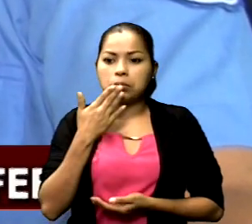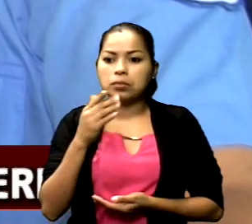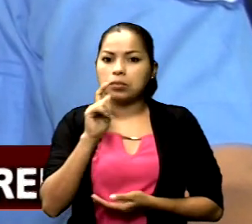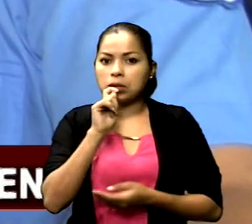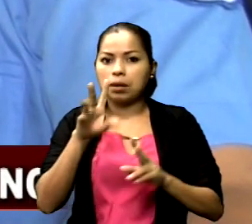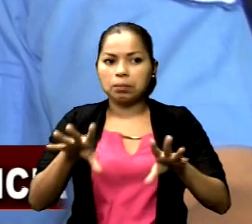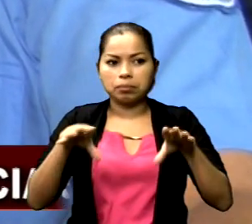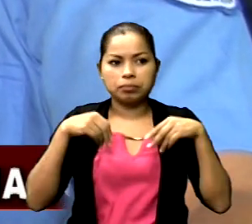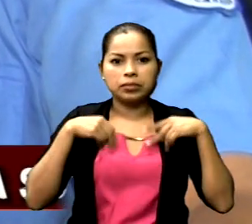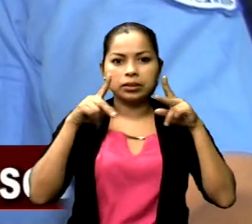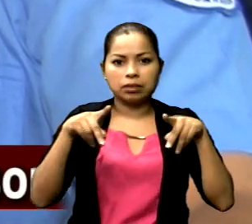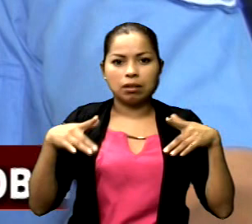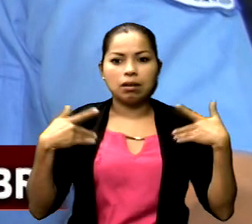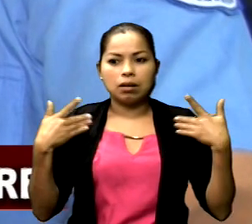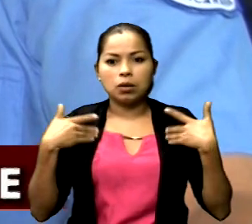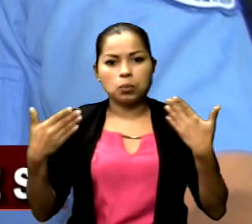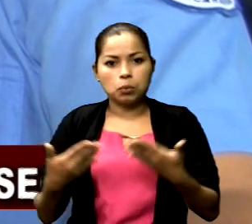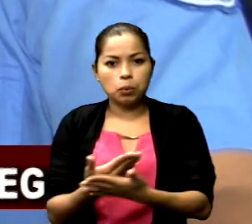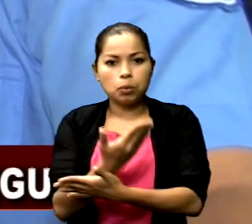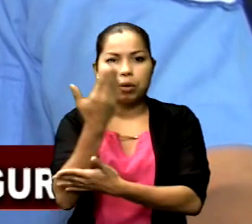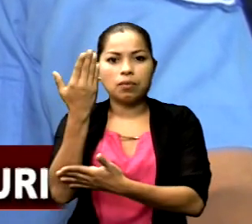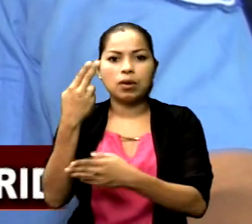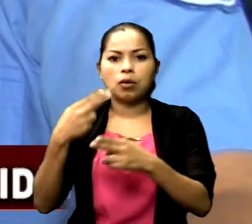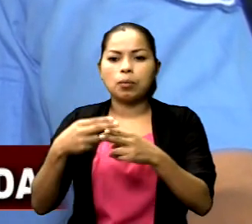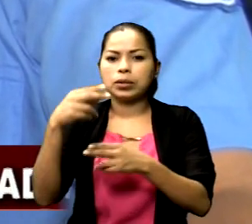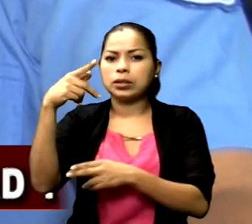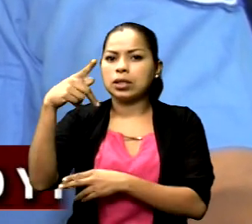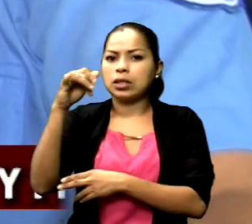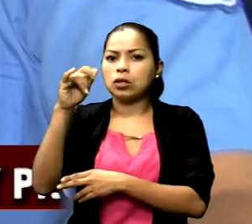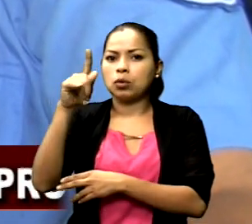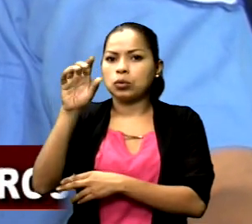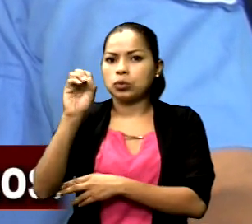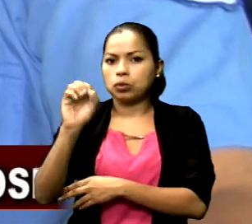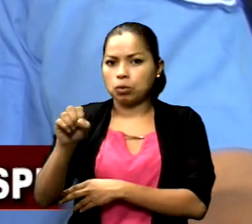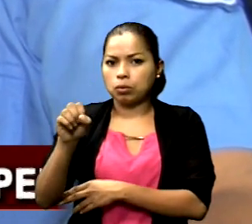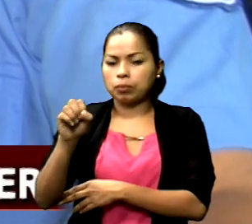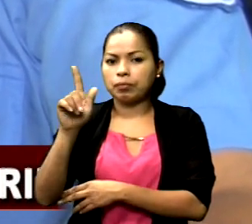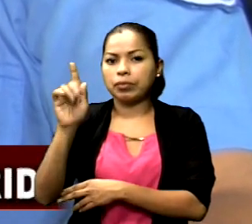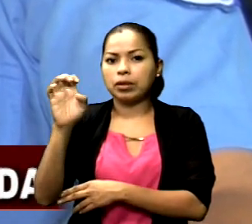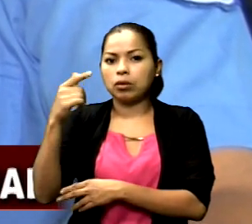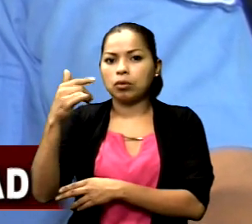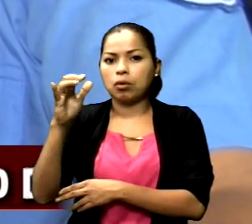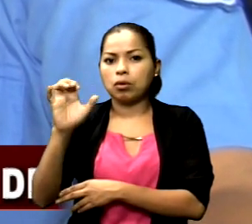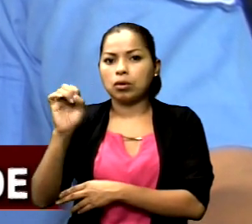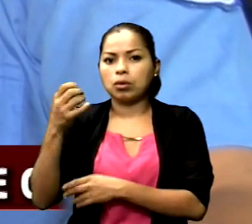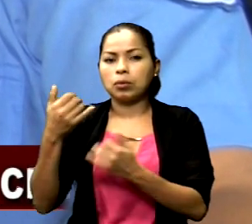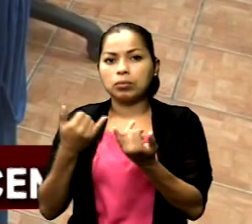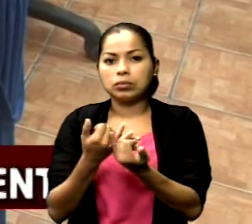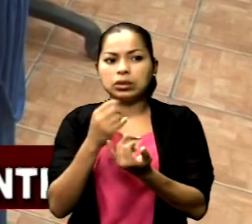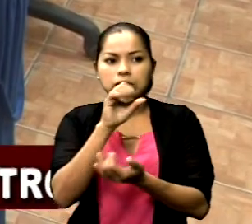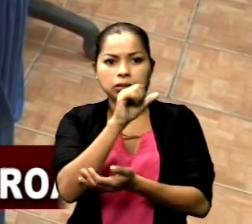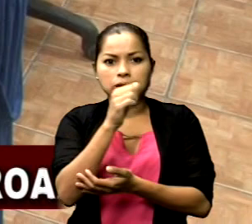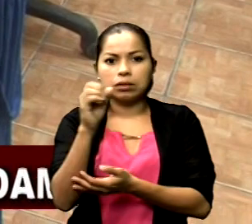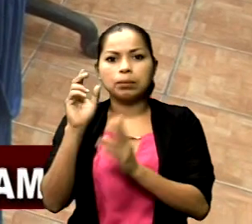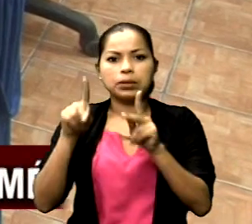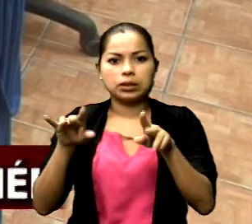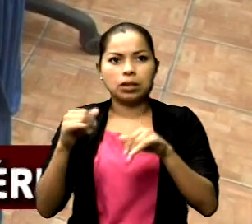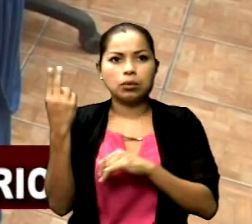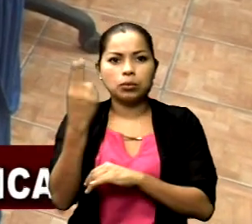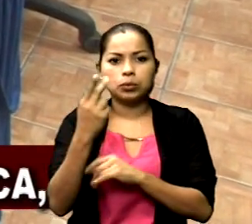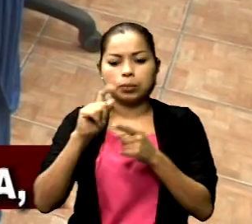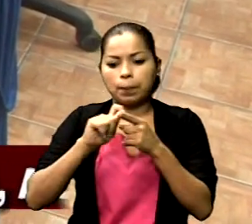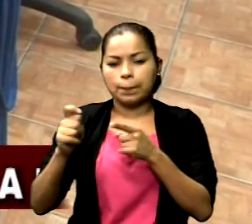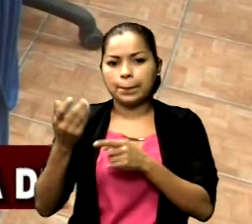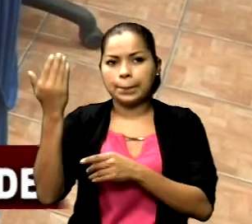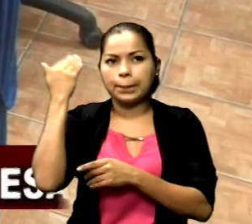aceptación. Ya los kioscos que tienen de trabajar esta semana llevamos más de 600 solicitudes. A un mes de funcionamiento,